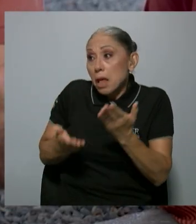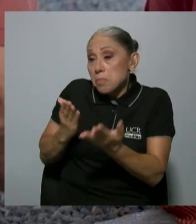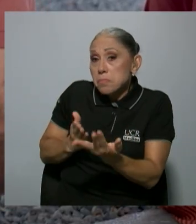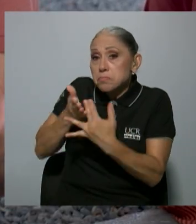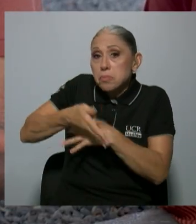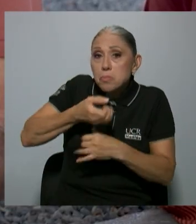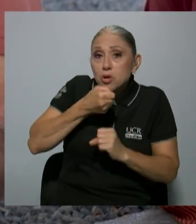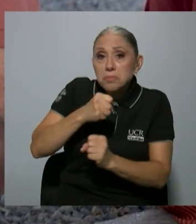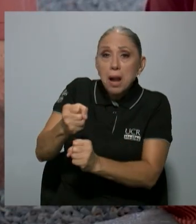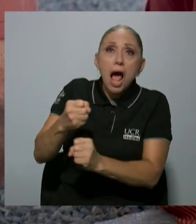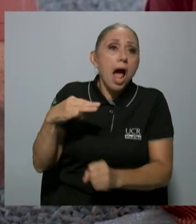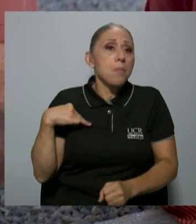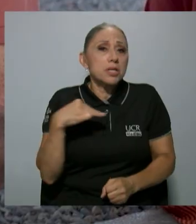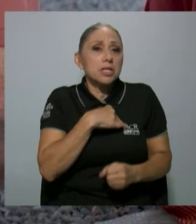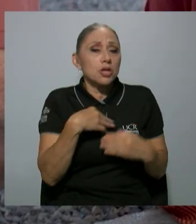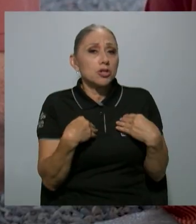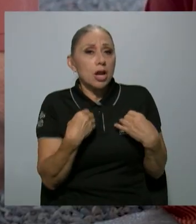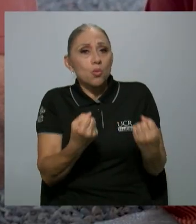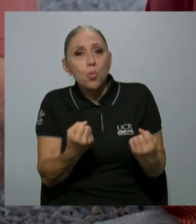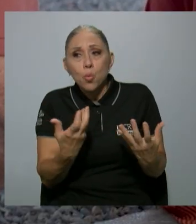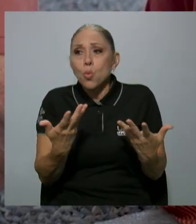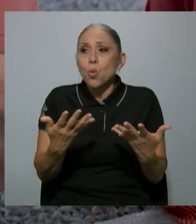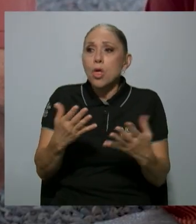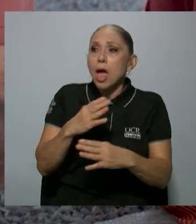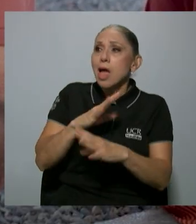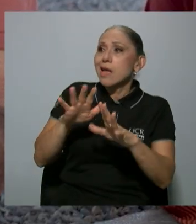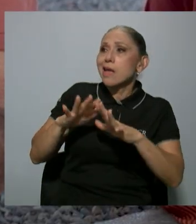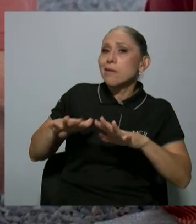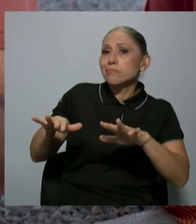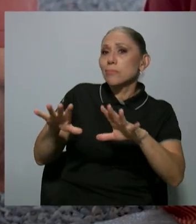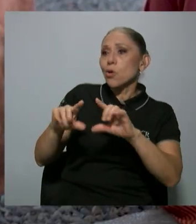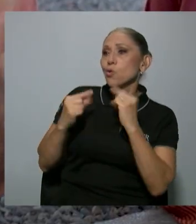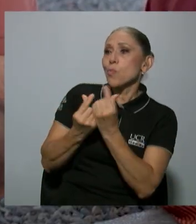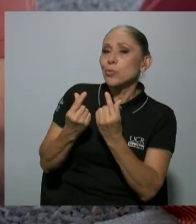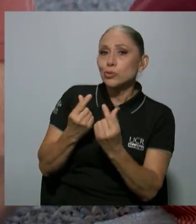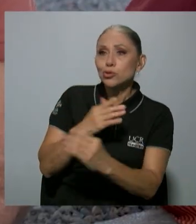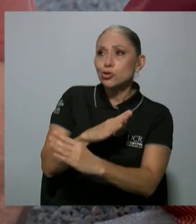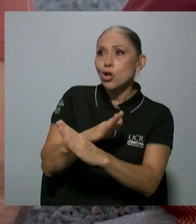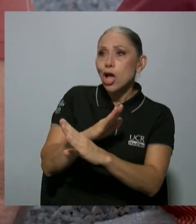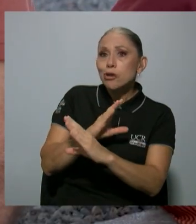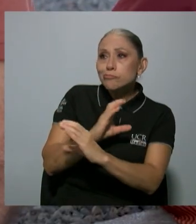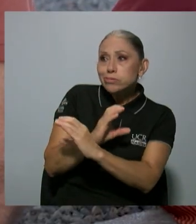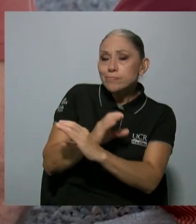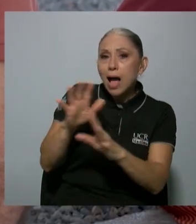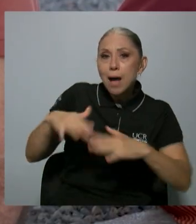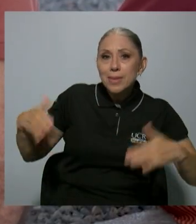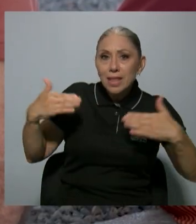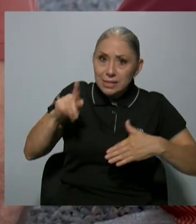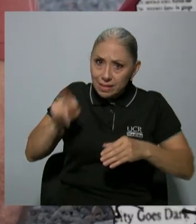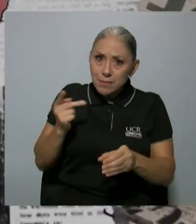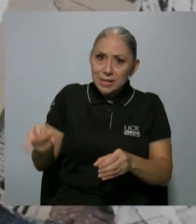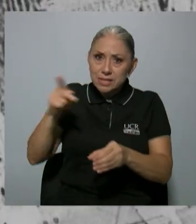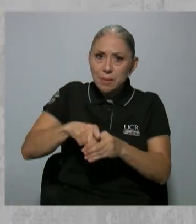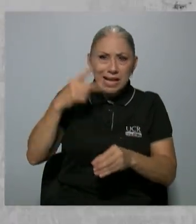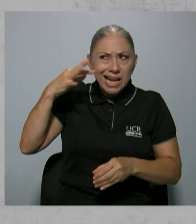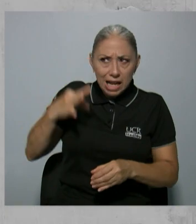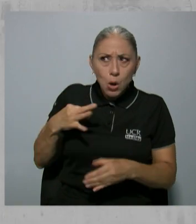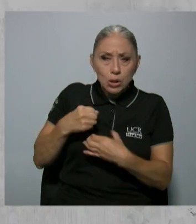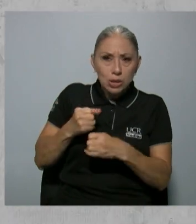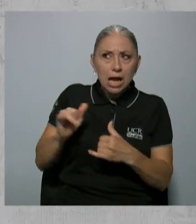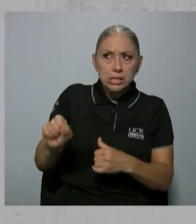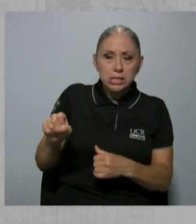municipalidad, del Ministerio de Salud, de las partes ambientales, de todos esos grupos tienen que participar activamente y creo que lo están haciendo.